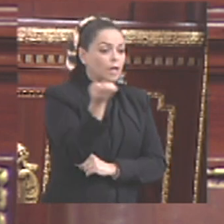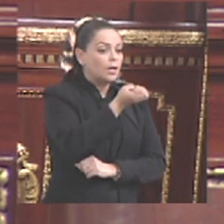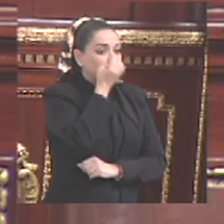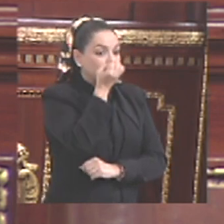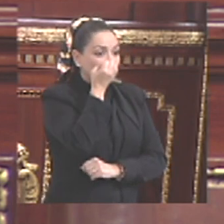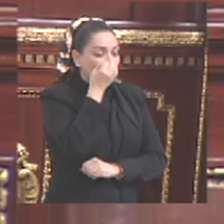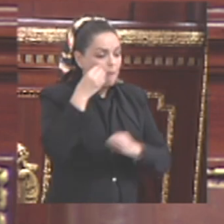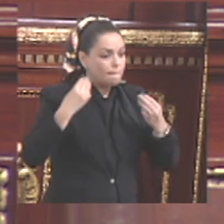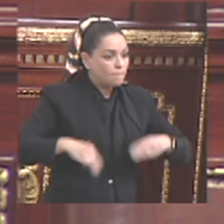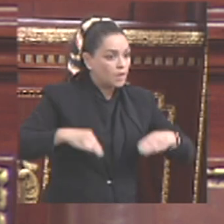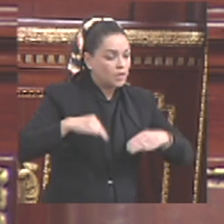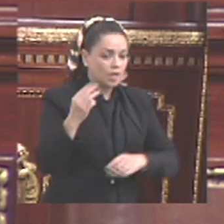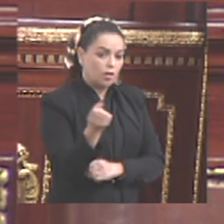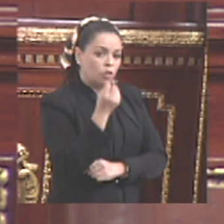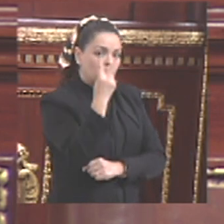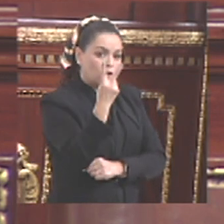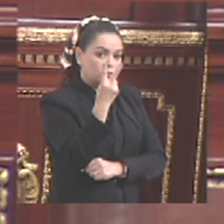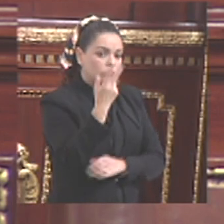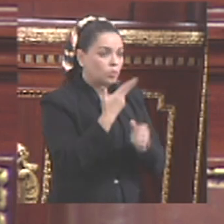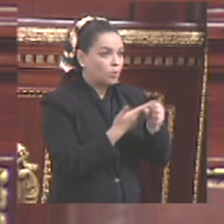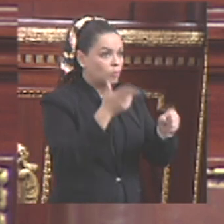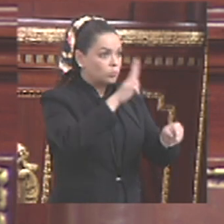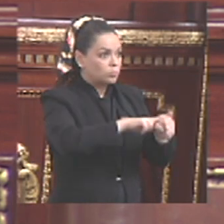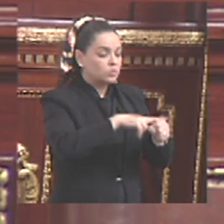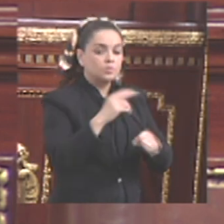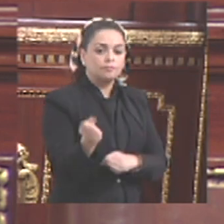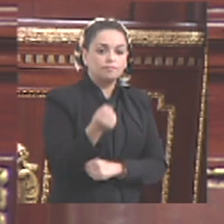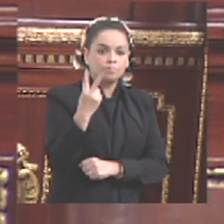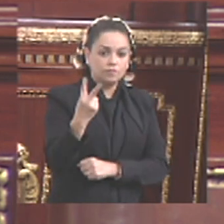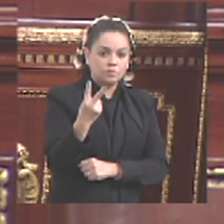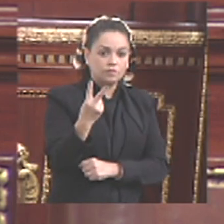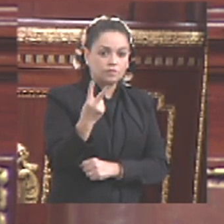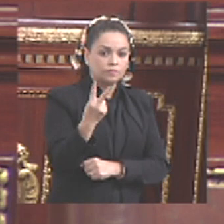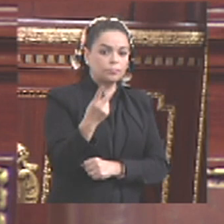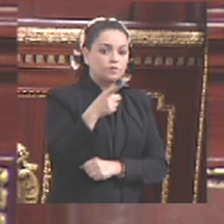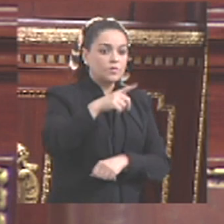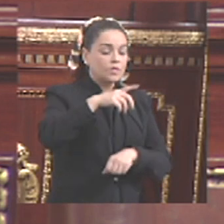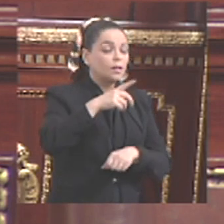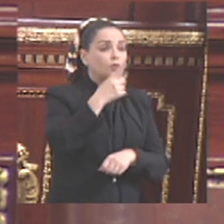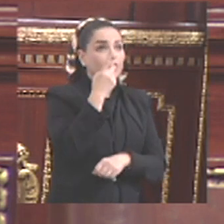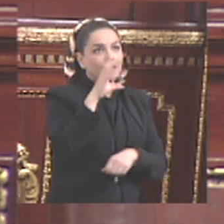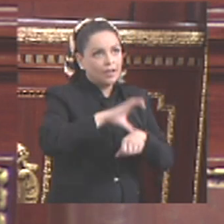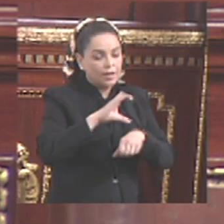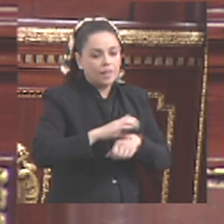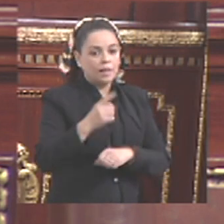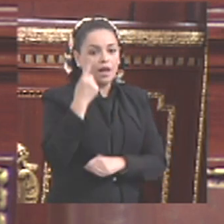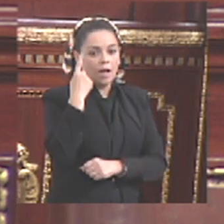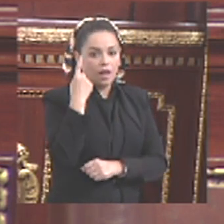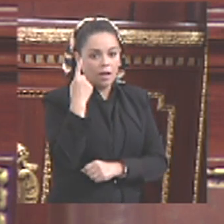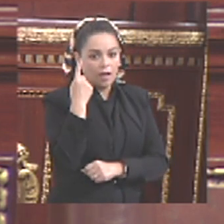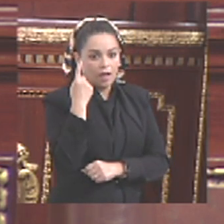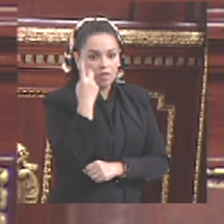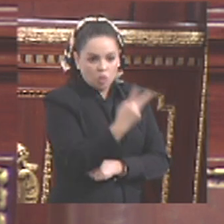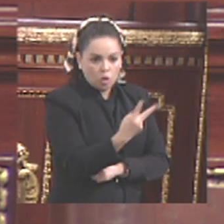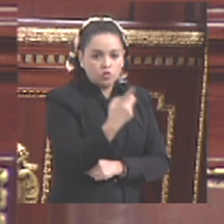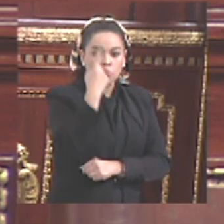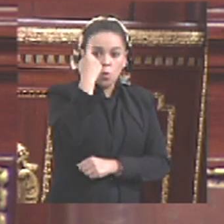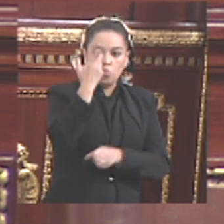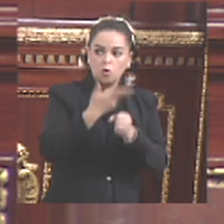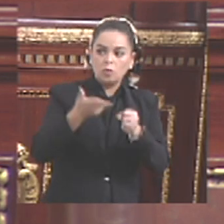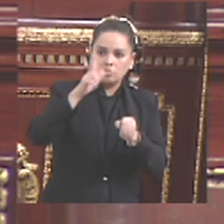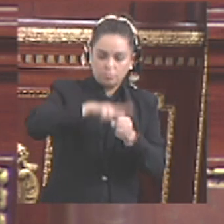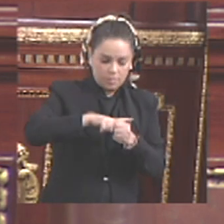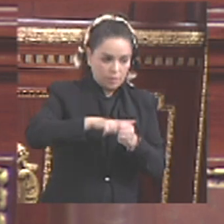mercados, 3 centros de salud, un hospital, un padrón de